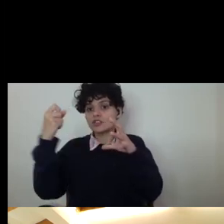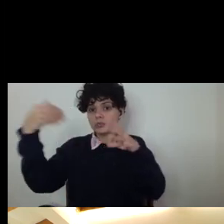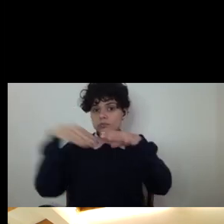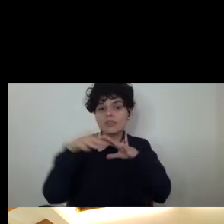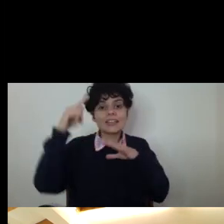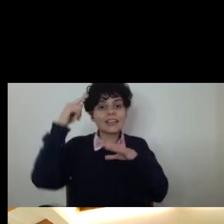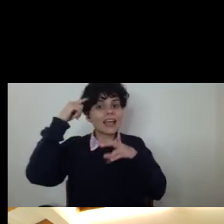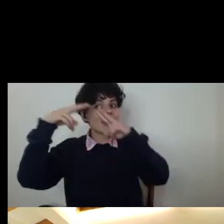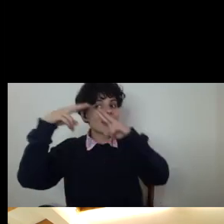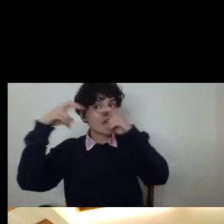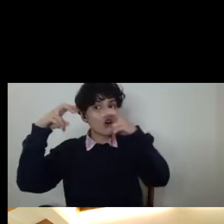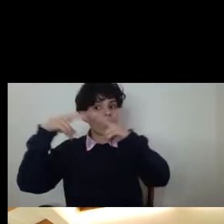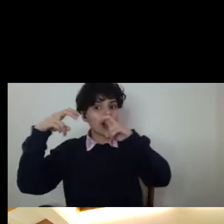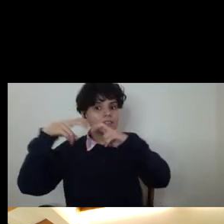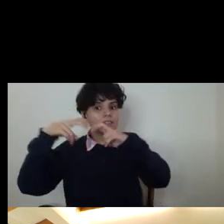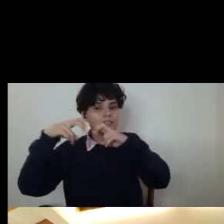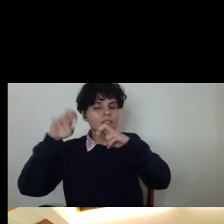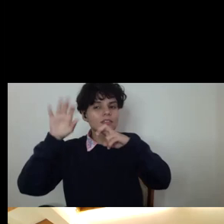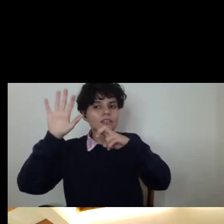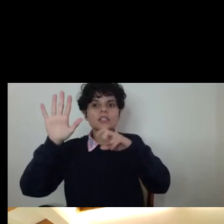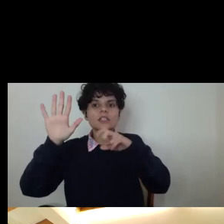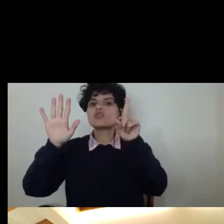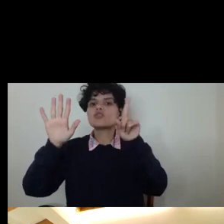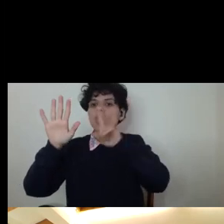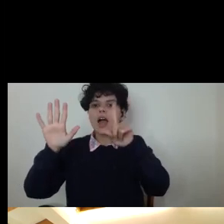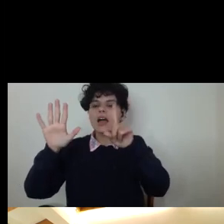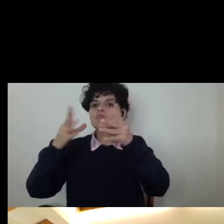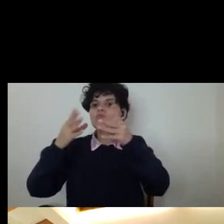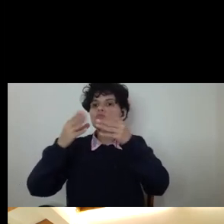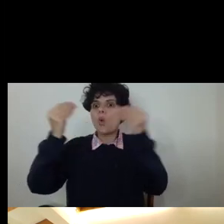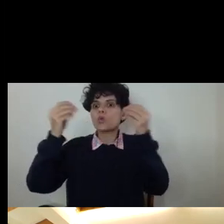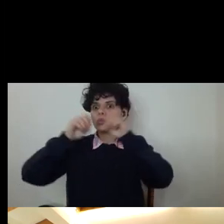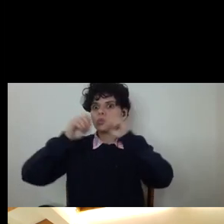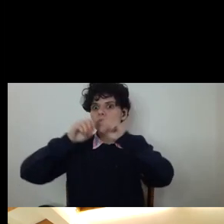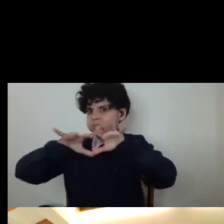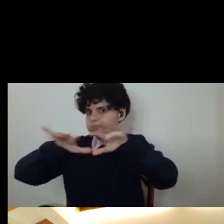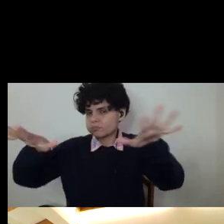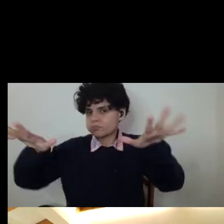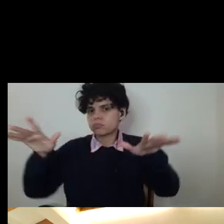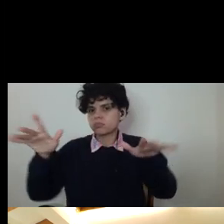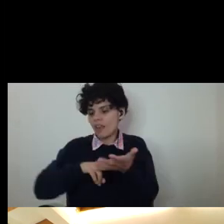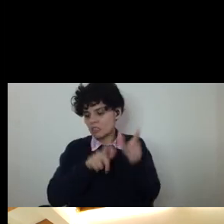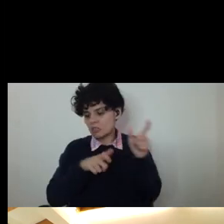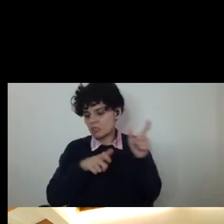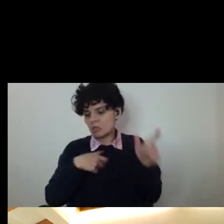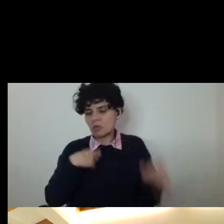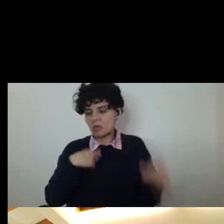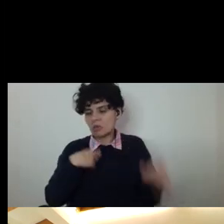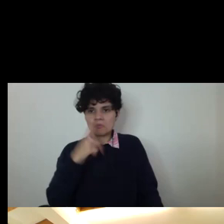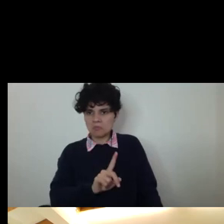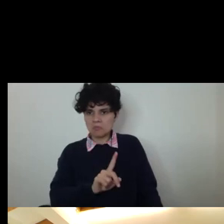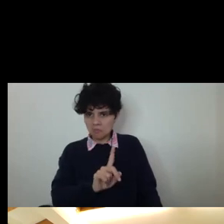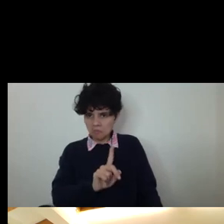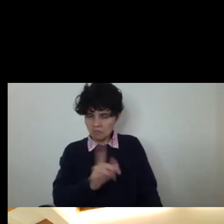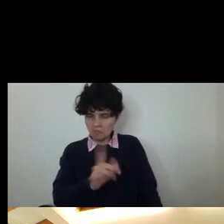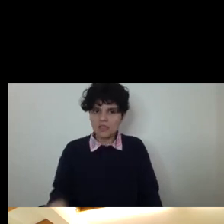es algo aceptado ampliamente, ni siquiera considerado ampliamente. Lo que les voy a contar hoy día primero